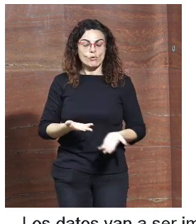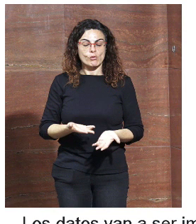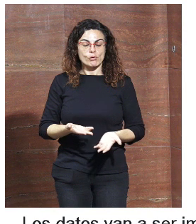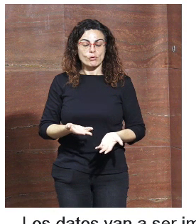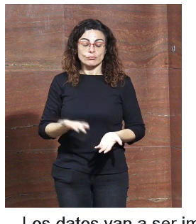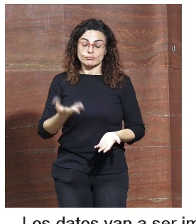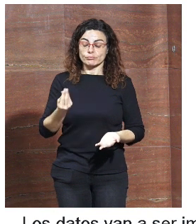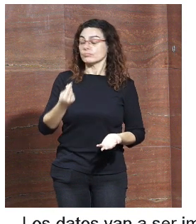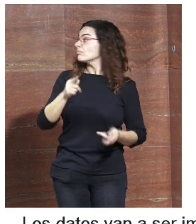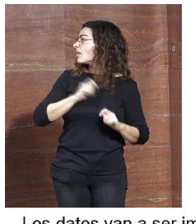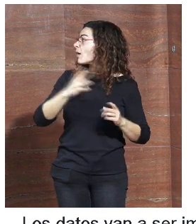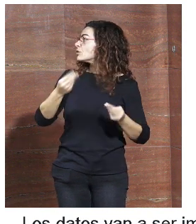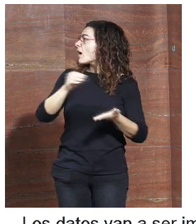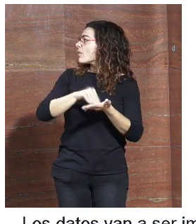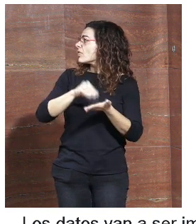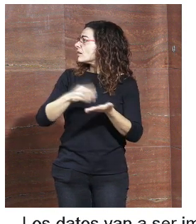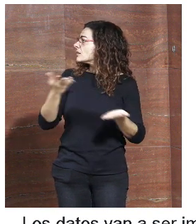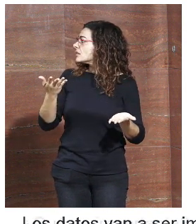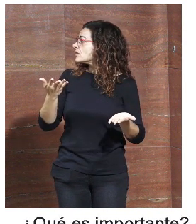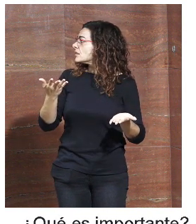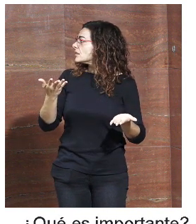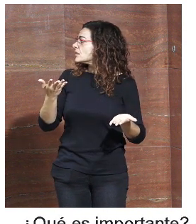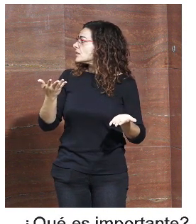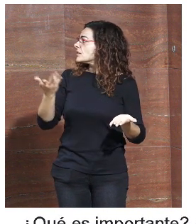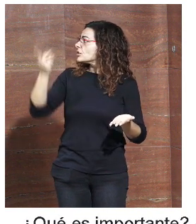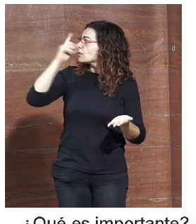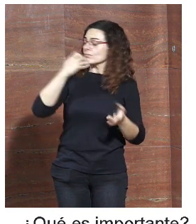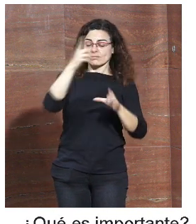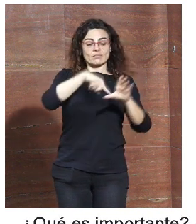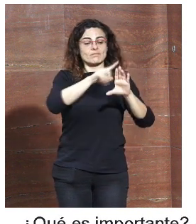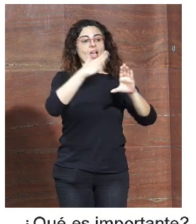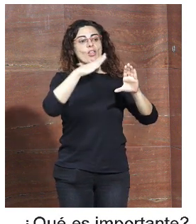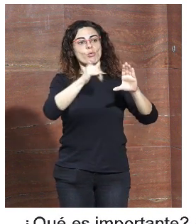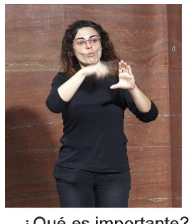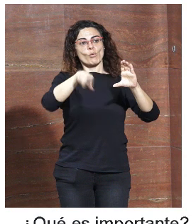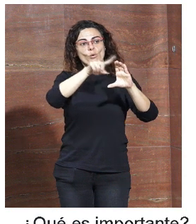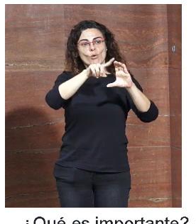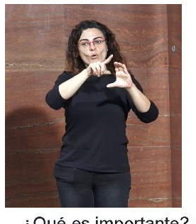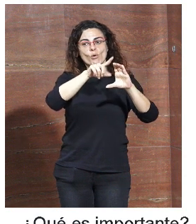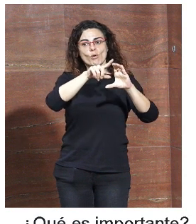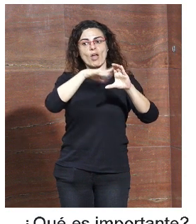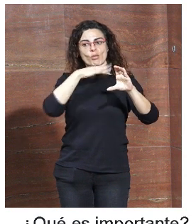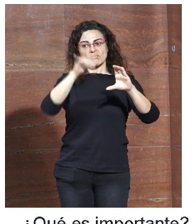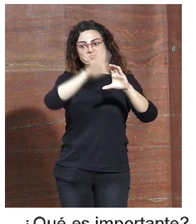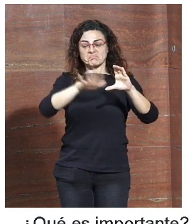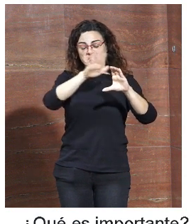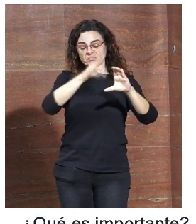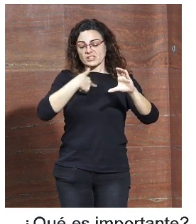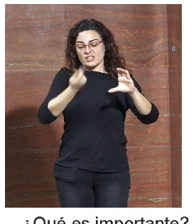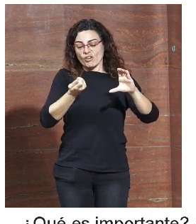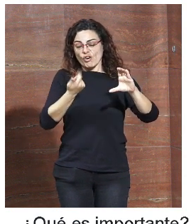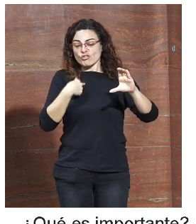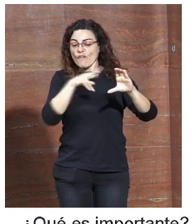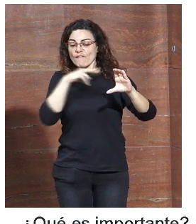al círculo azul de ahí, pues el mundo productivo, el trabajo remunerado, el consumo. ¿Qué se nos olvida? O le damos